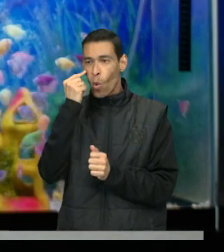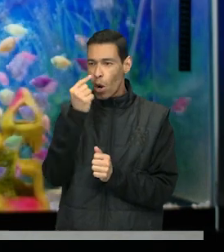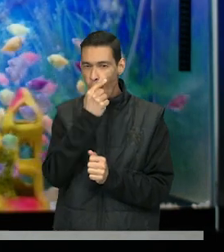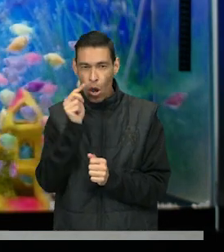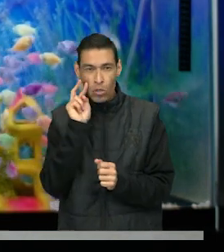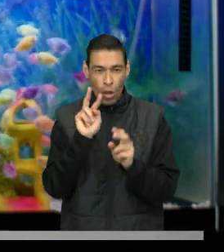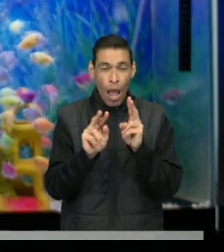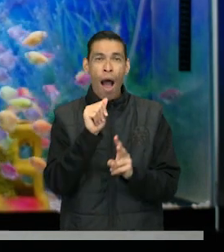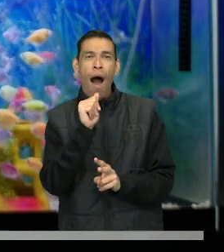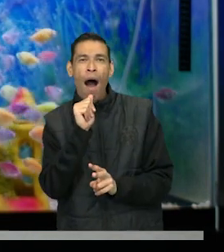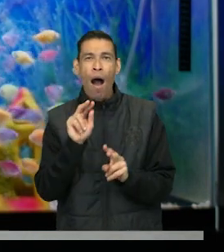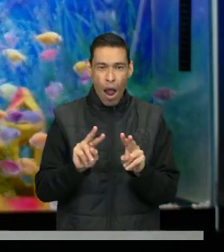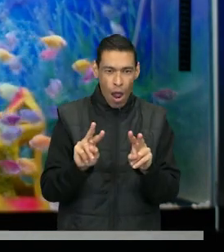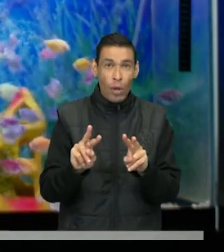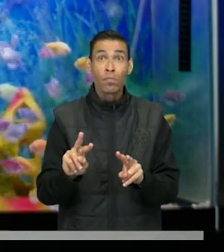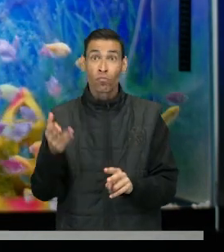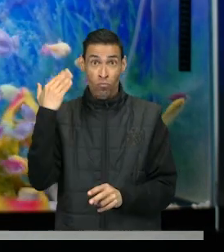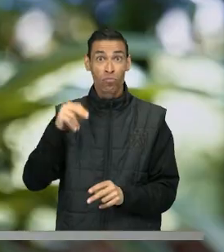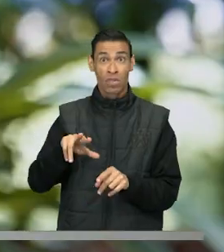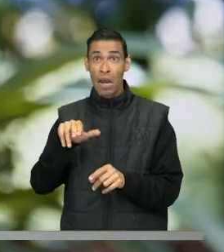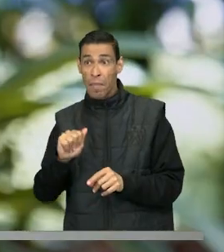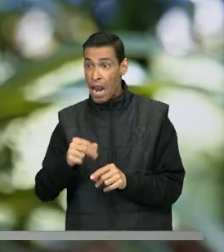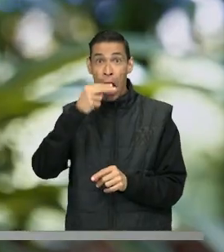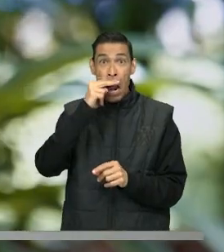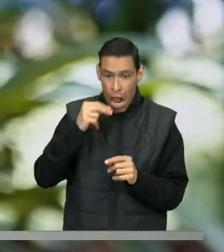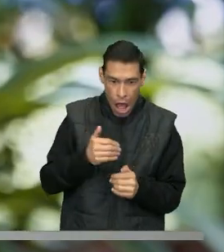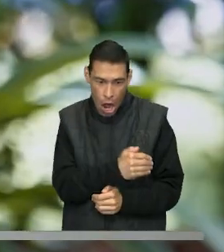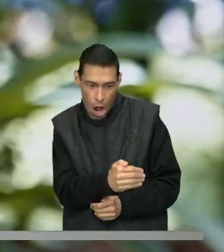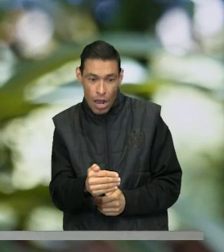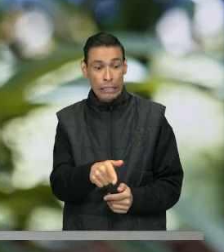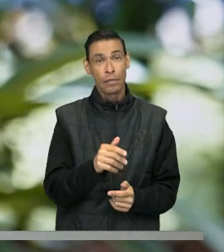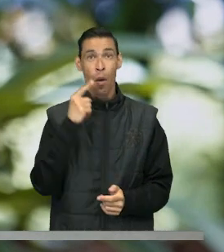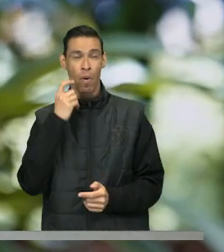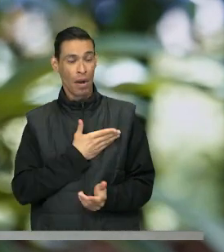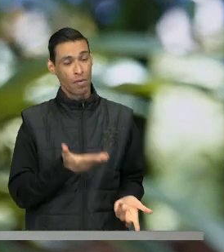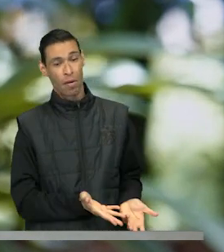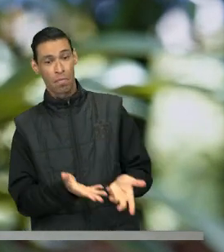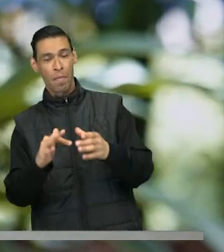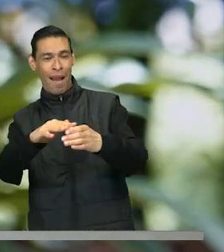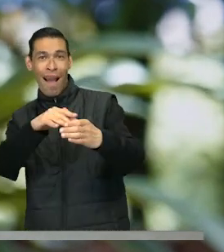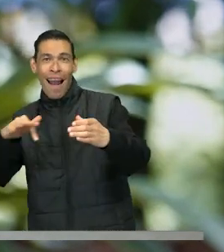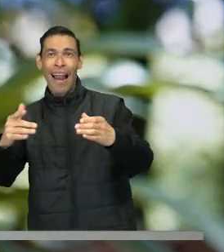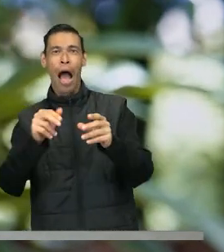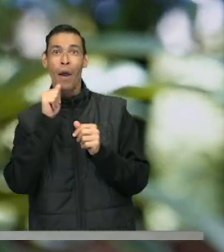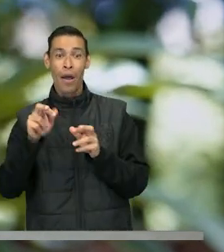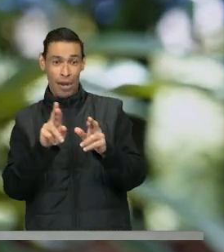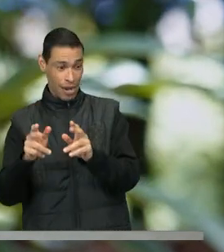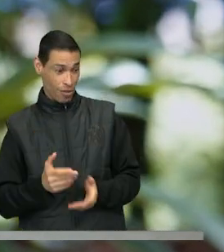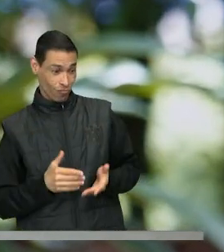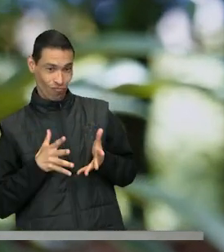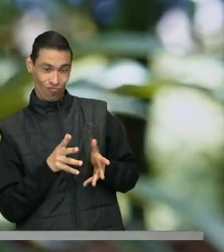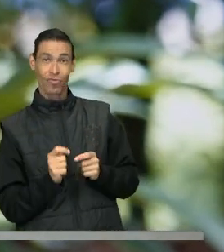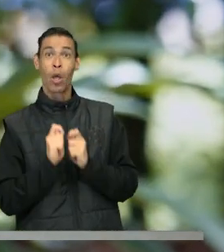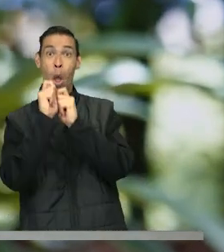quien desde muy pequeñas nos conducía a pescar y nos llevaba a lagos, a ríos, y de pronto de alguna